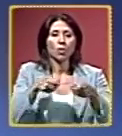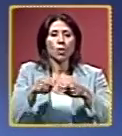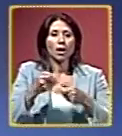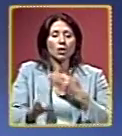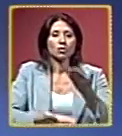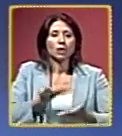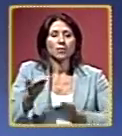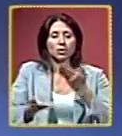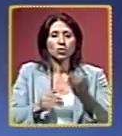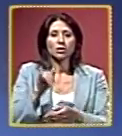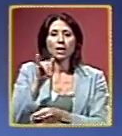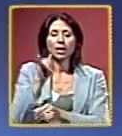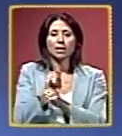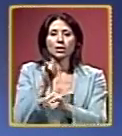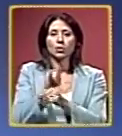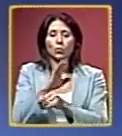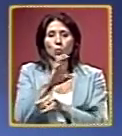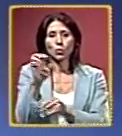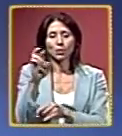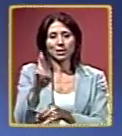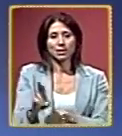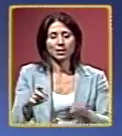da el ICE en telecomunicaciones.